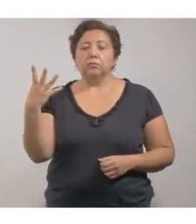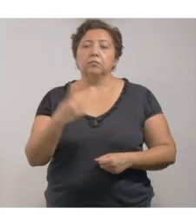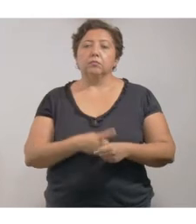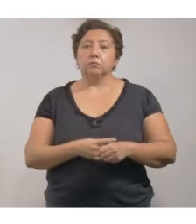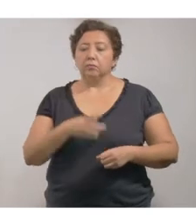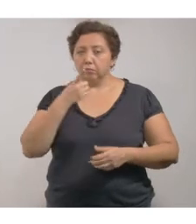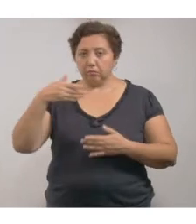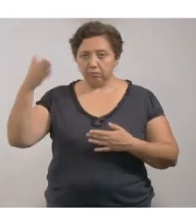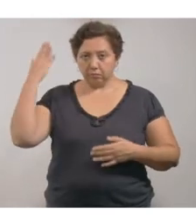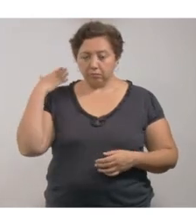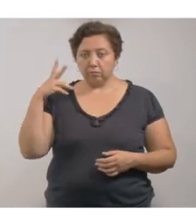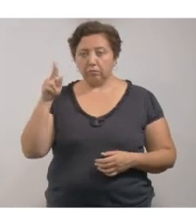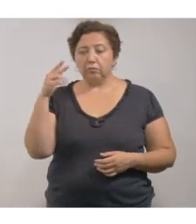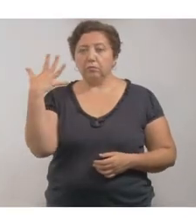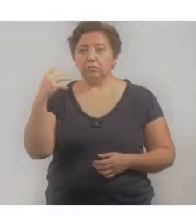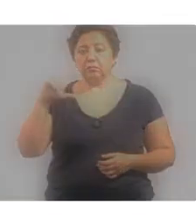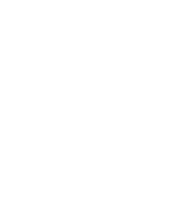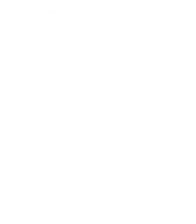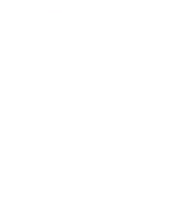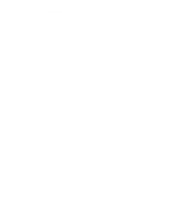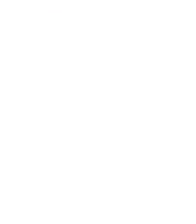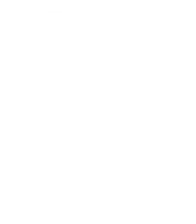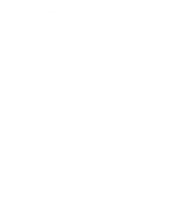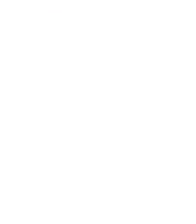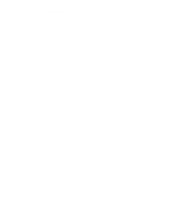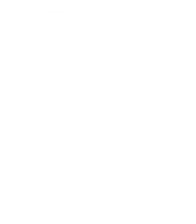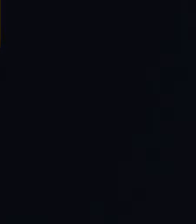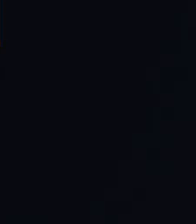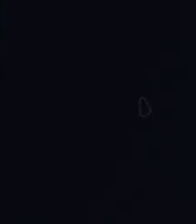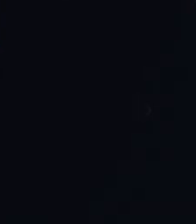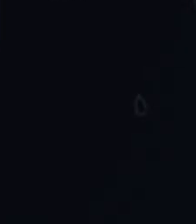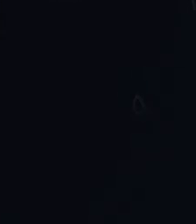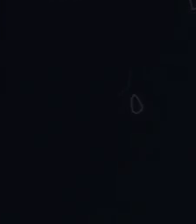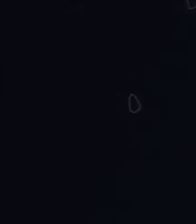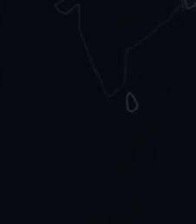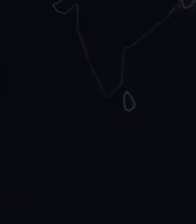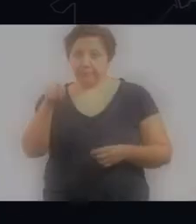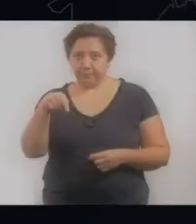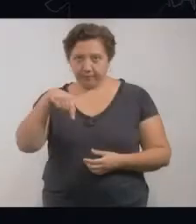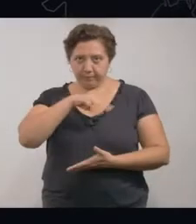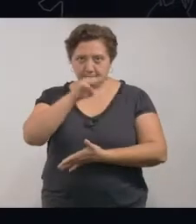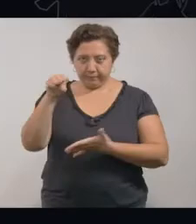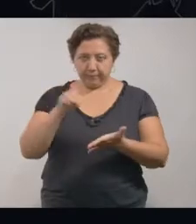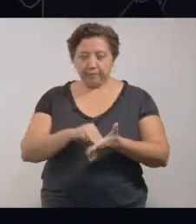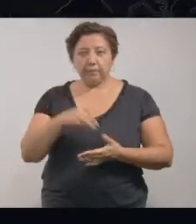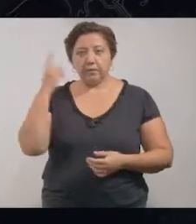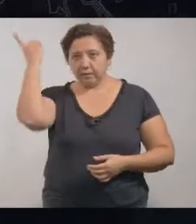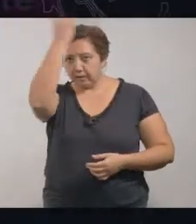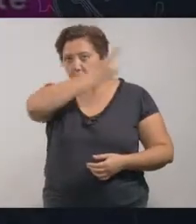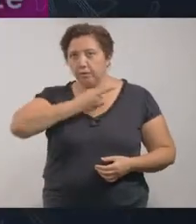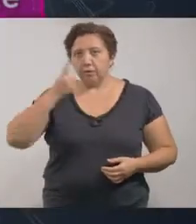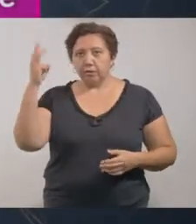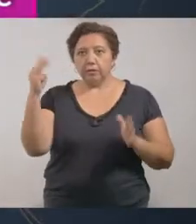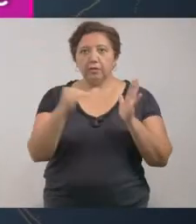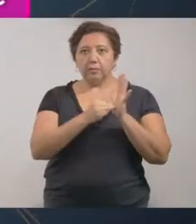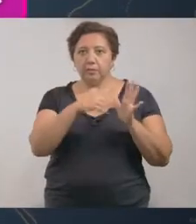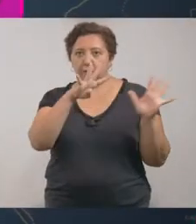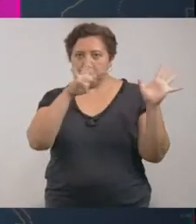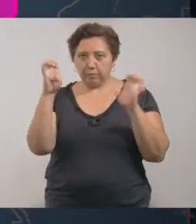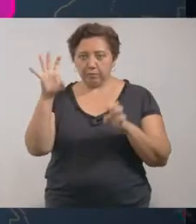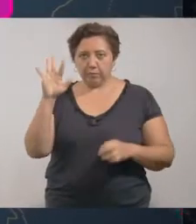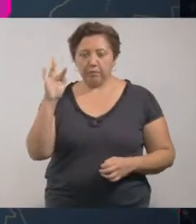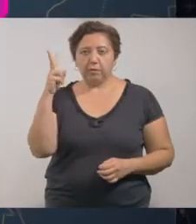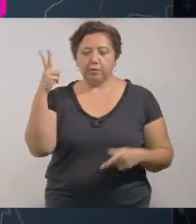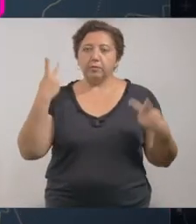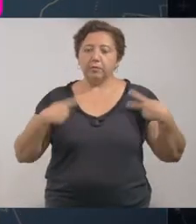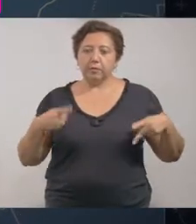positivos, 85 de los cuales son de otro país u otro estado. Específicamente en Mérida, se han diagnosticado 3.942